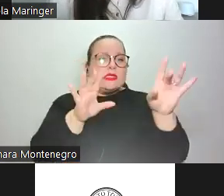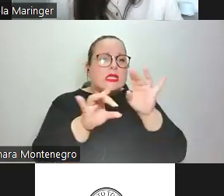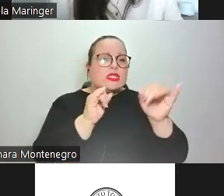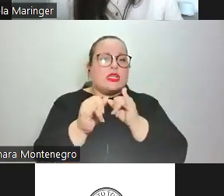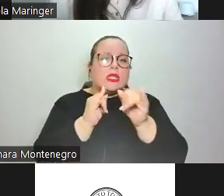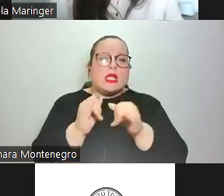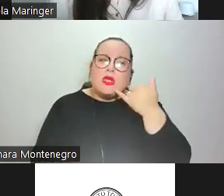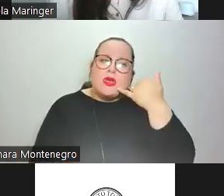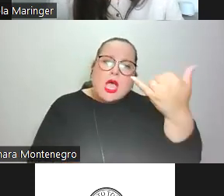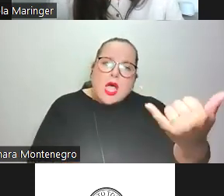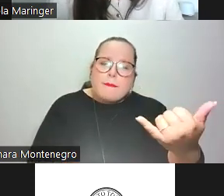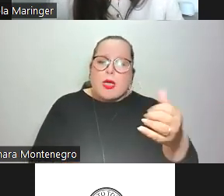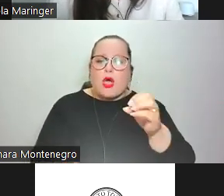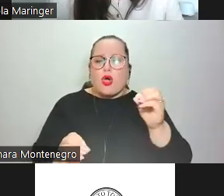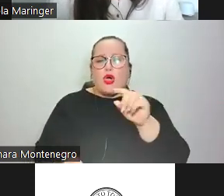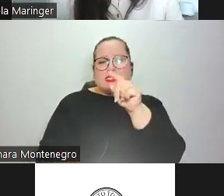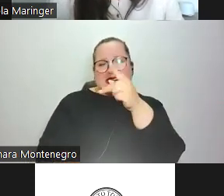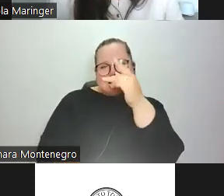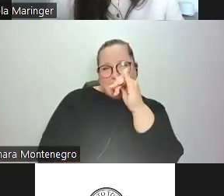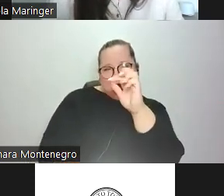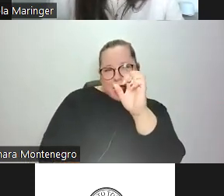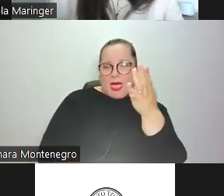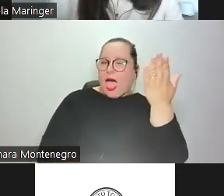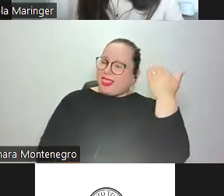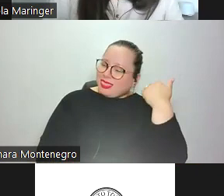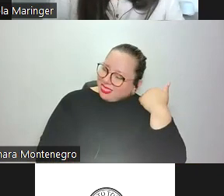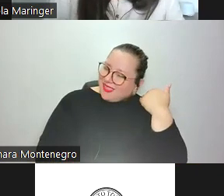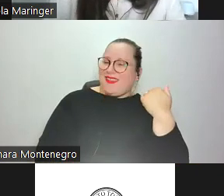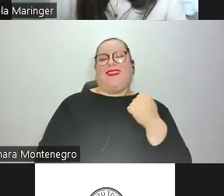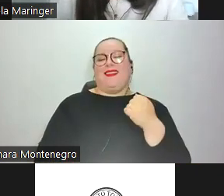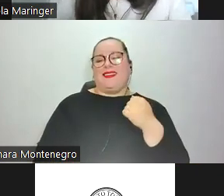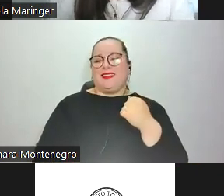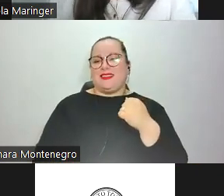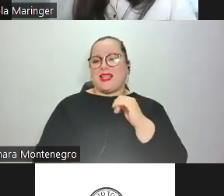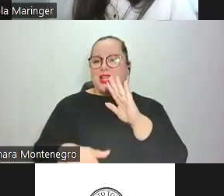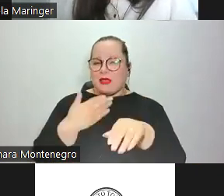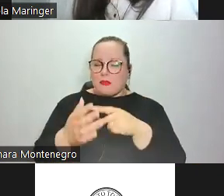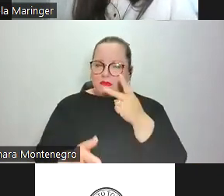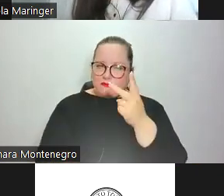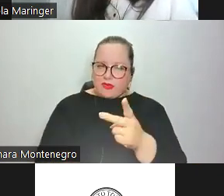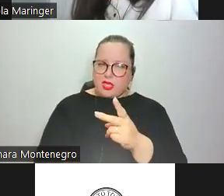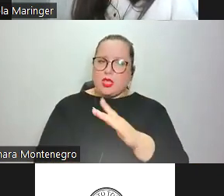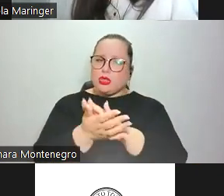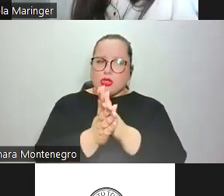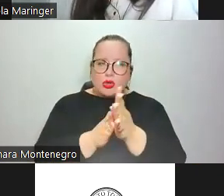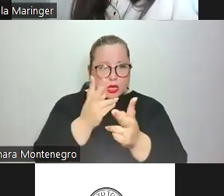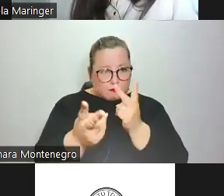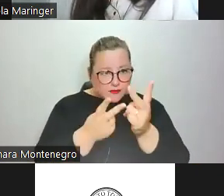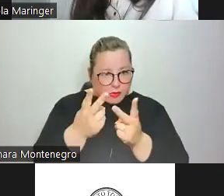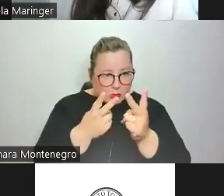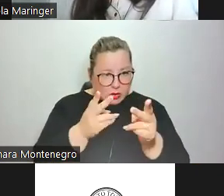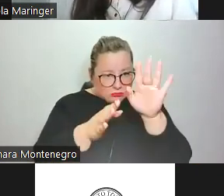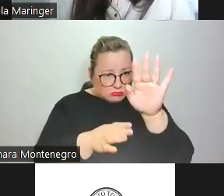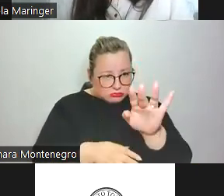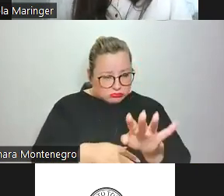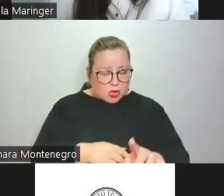por teléfono o por Skype, que era lo que se usaba antes. Y empecé a ver que Finalmente, todo esto que vemos acá y otros